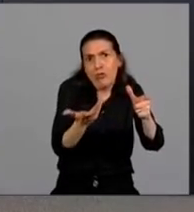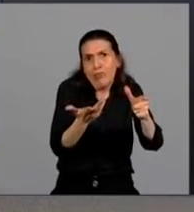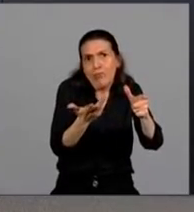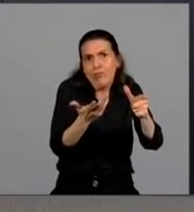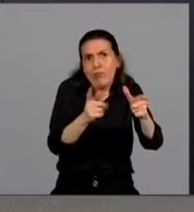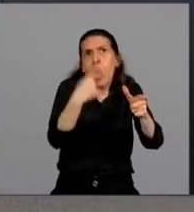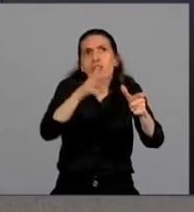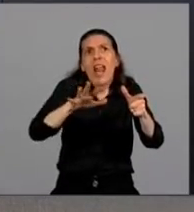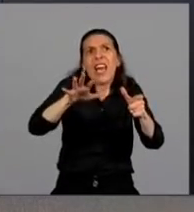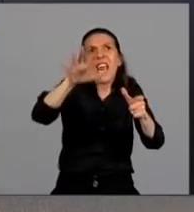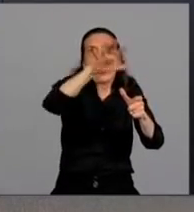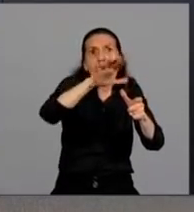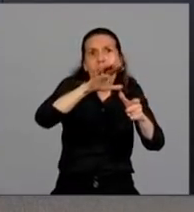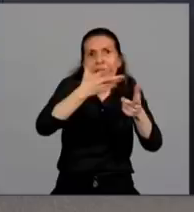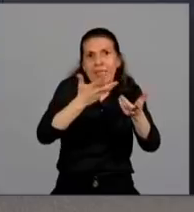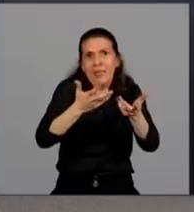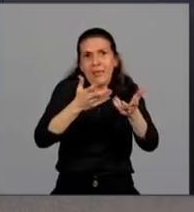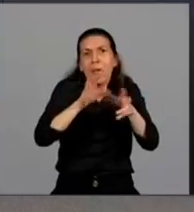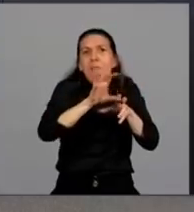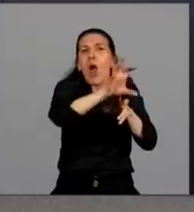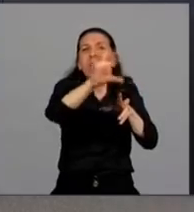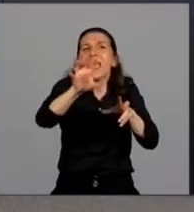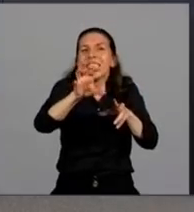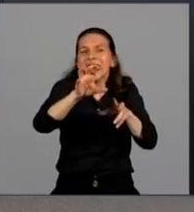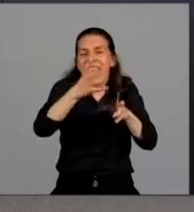otras regiones de la Argentina.